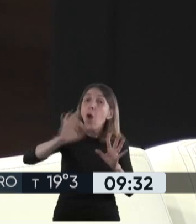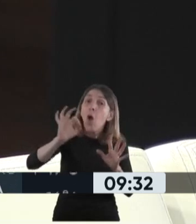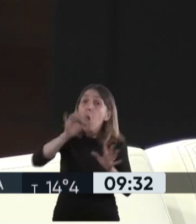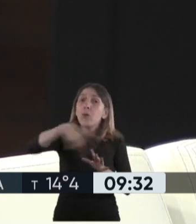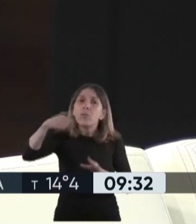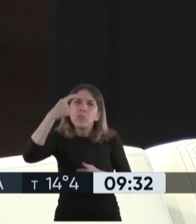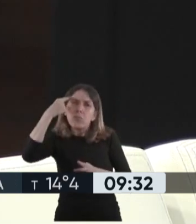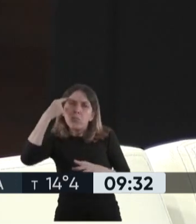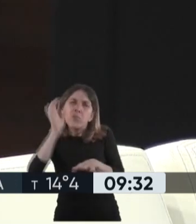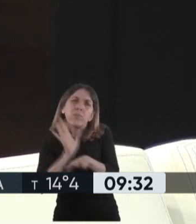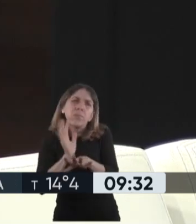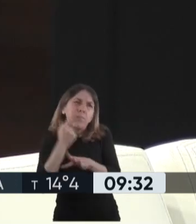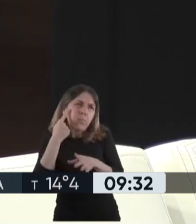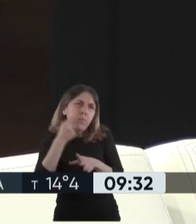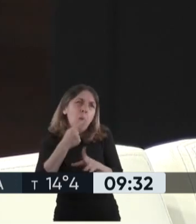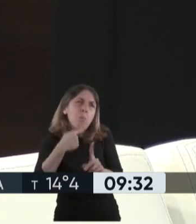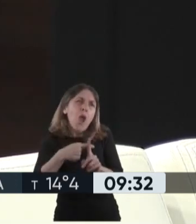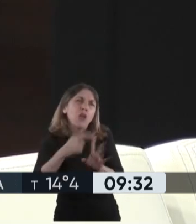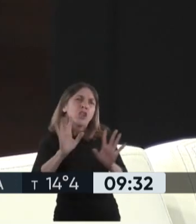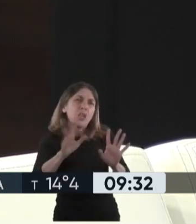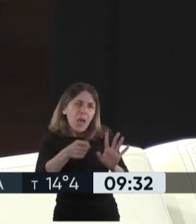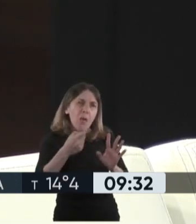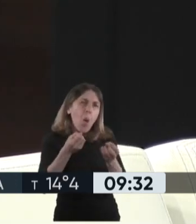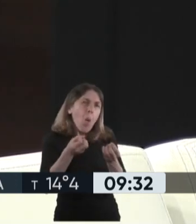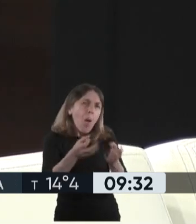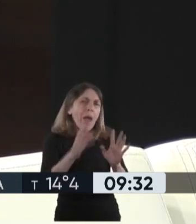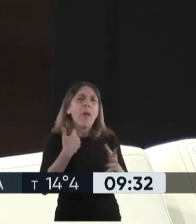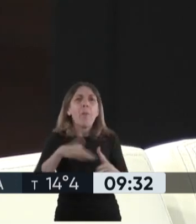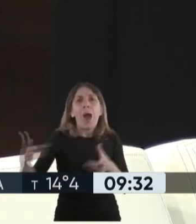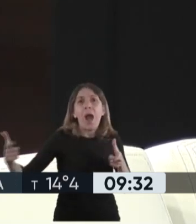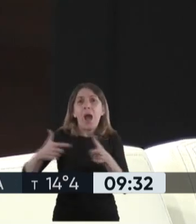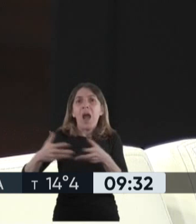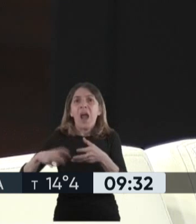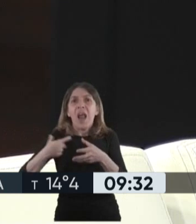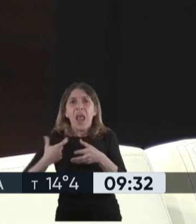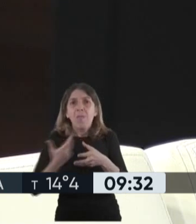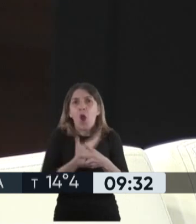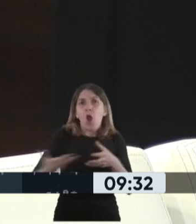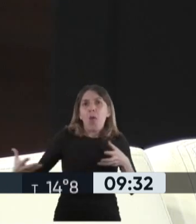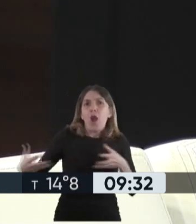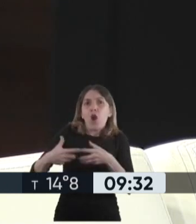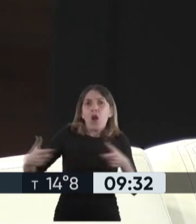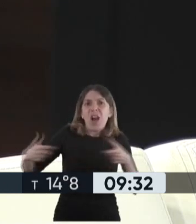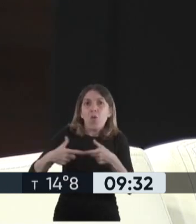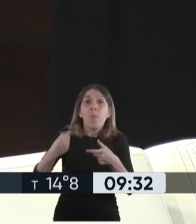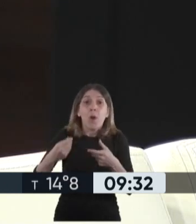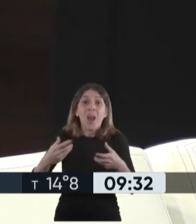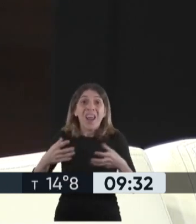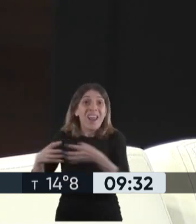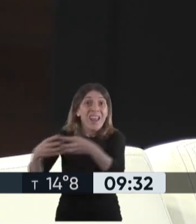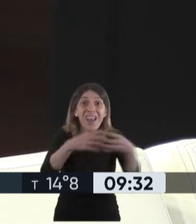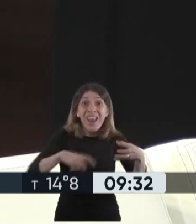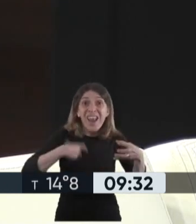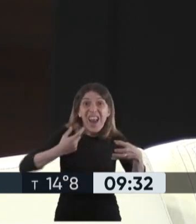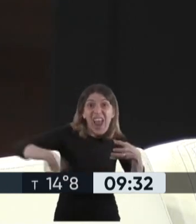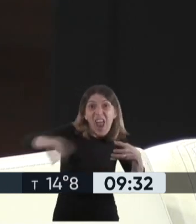visión positiva de esta idea de un diálogo y un consenso entre las partes, teniendo en cuenta de que muchos de los gremios están